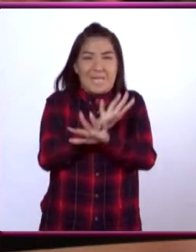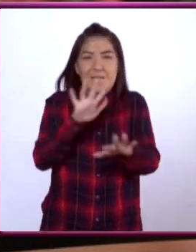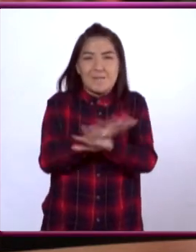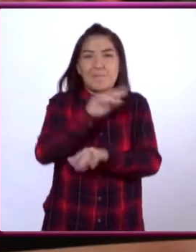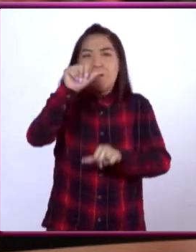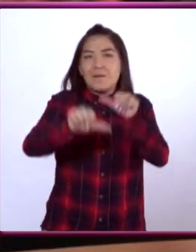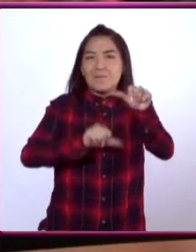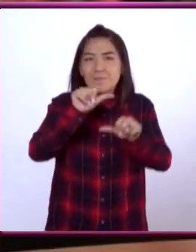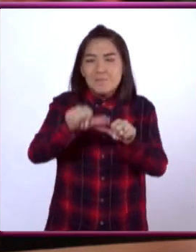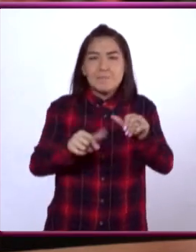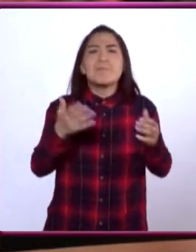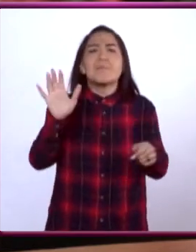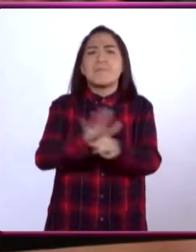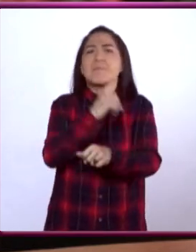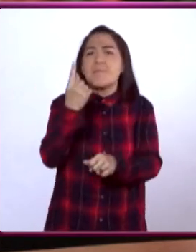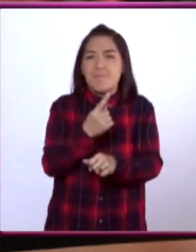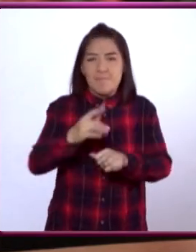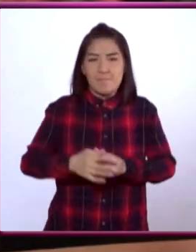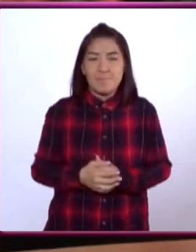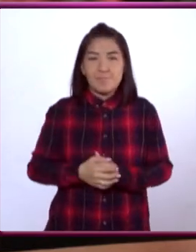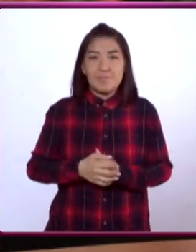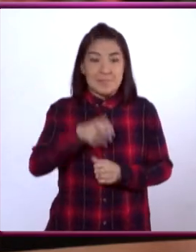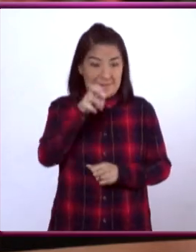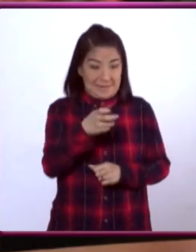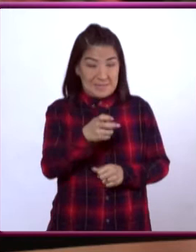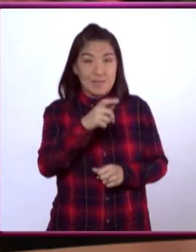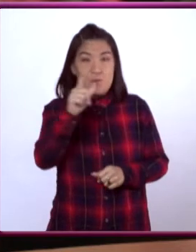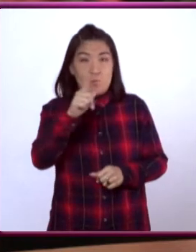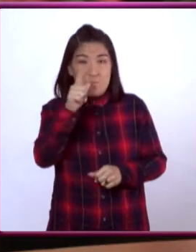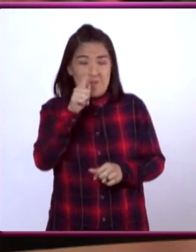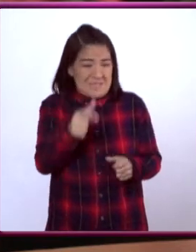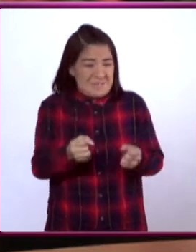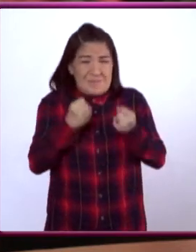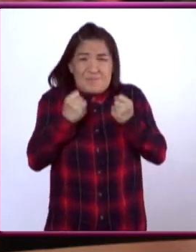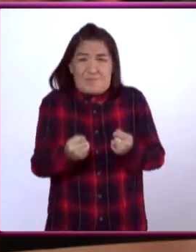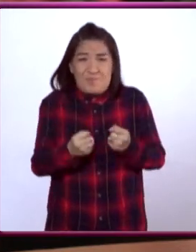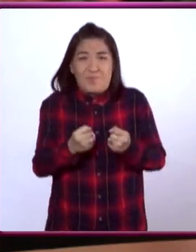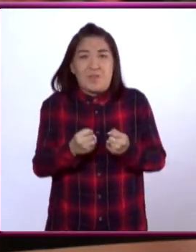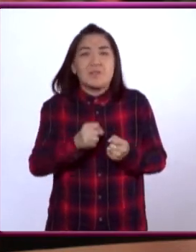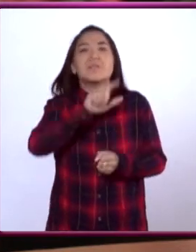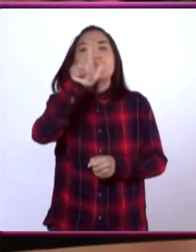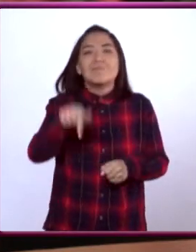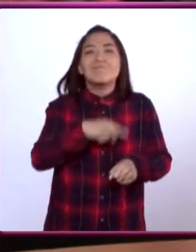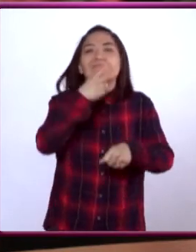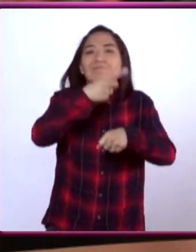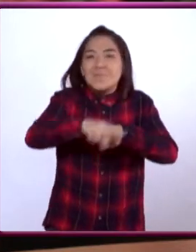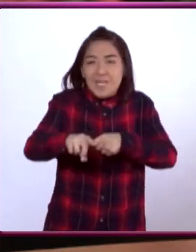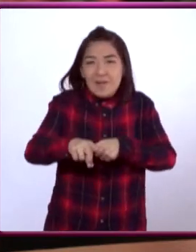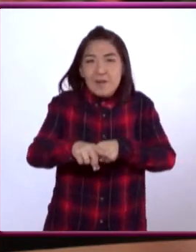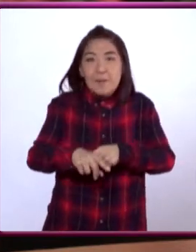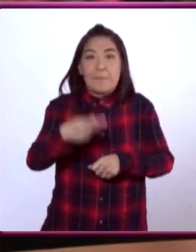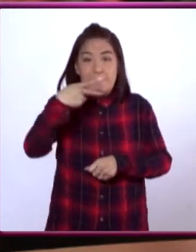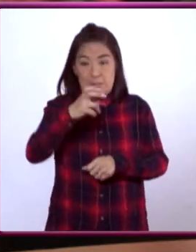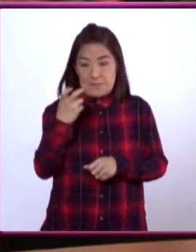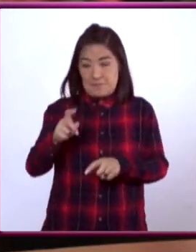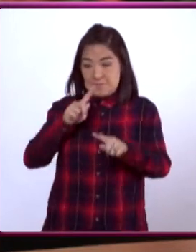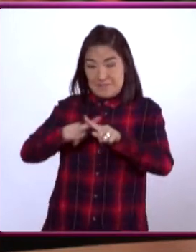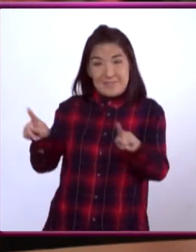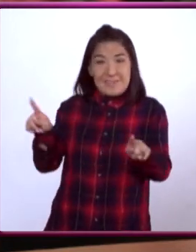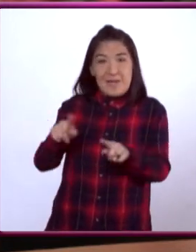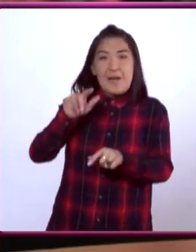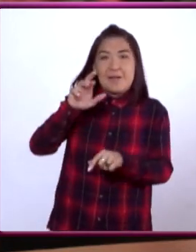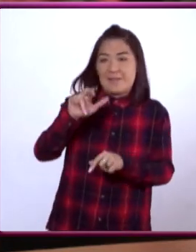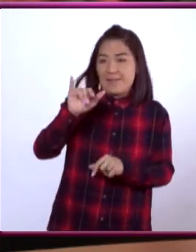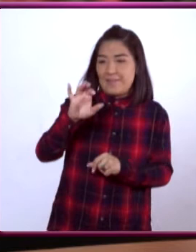constitución atómica o nuclear, porque produce radiación tan intensa que afecta. Pero la radiación